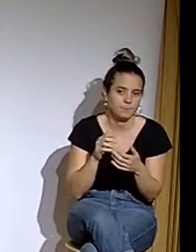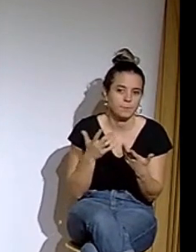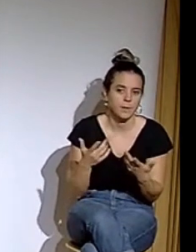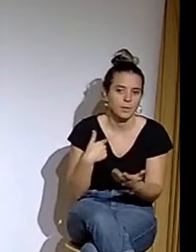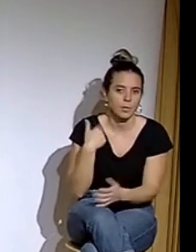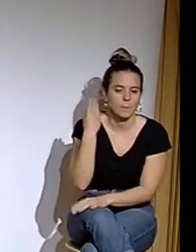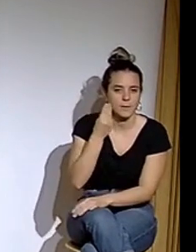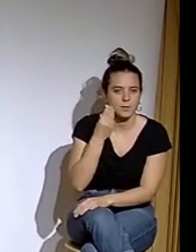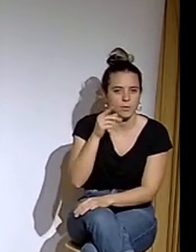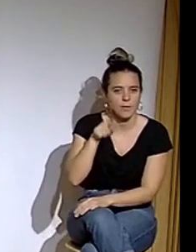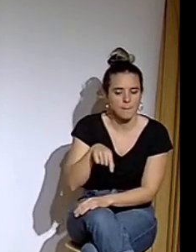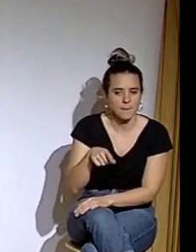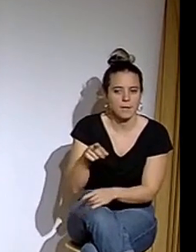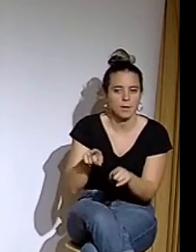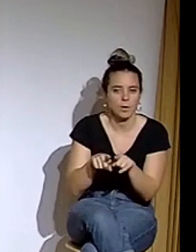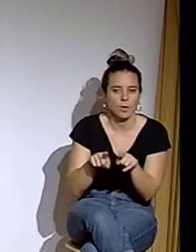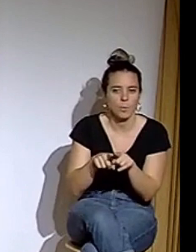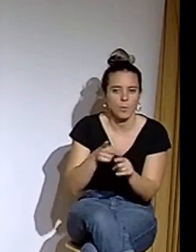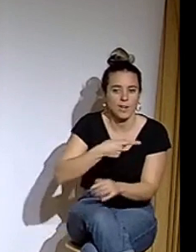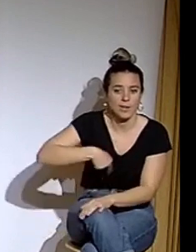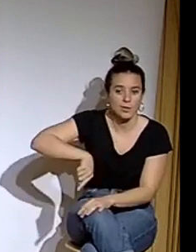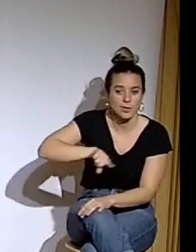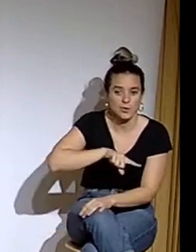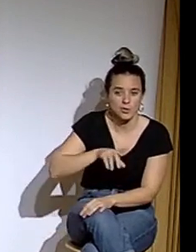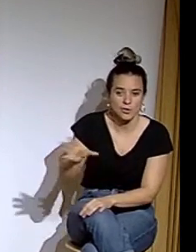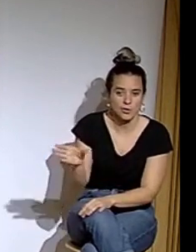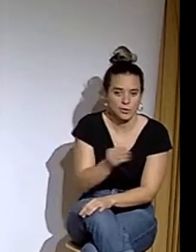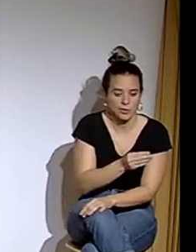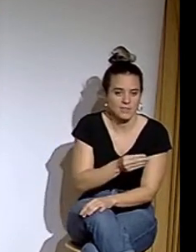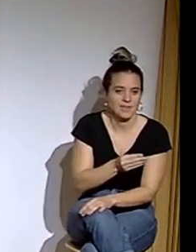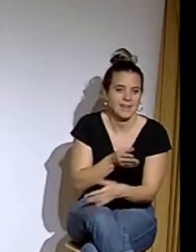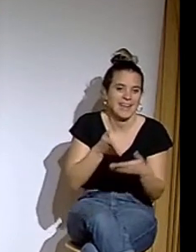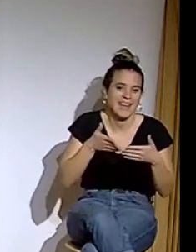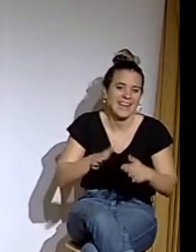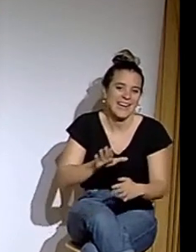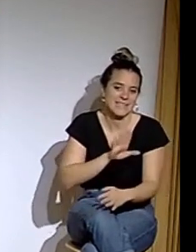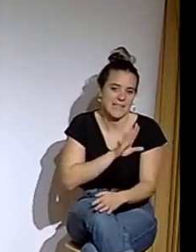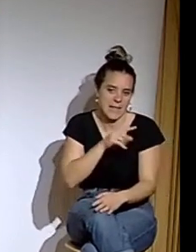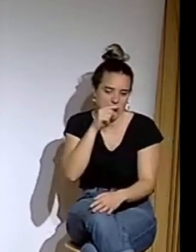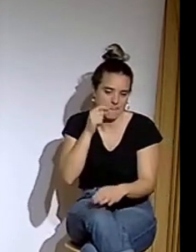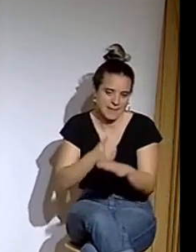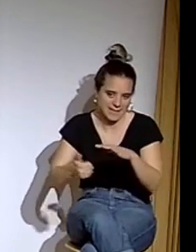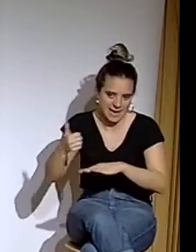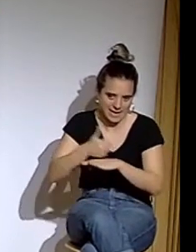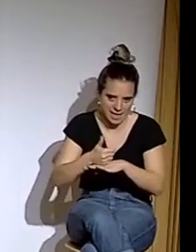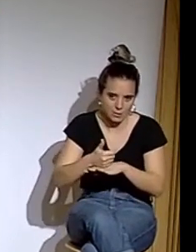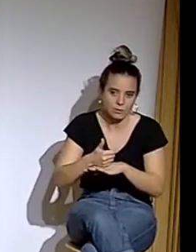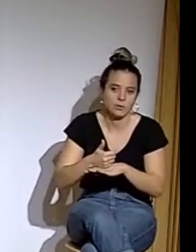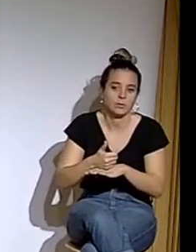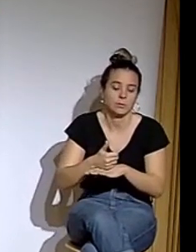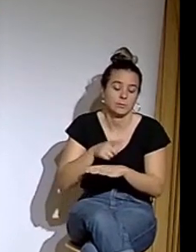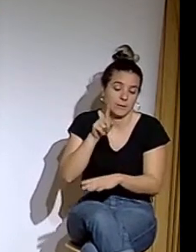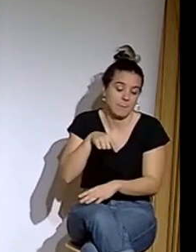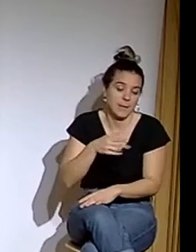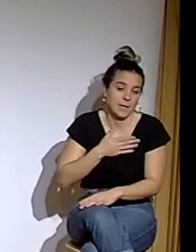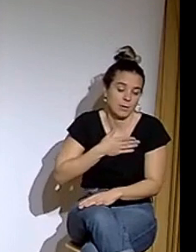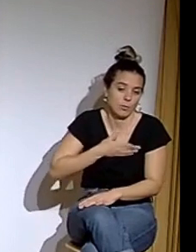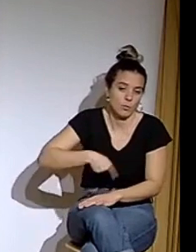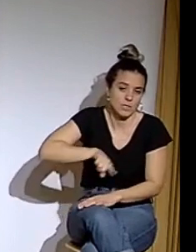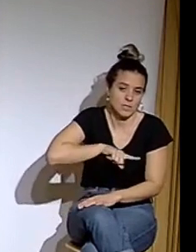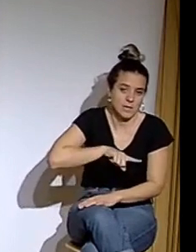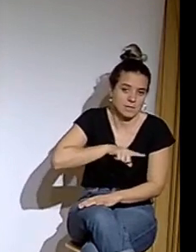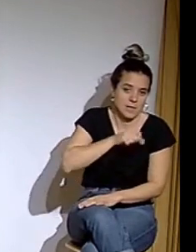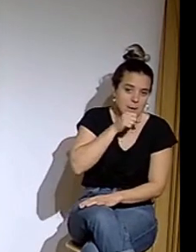olvidar que son somos todo exiges del patriarcado inclusive de nuestras abuelas también a nuestras madres y me parece